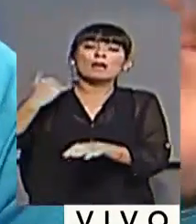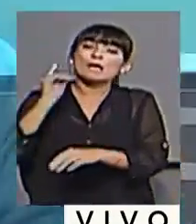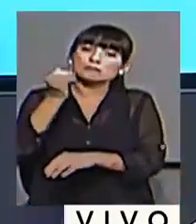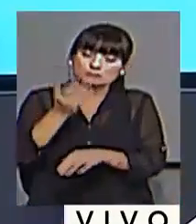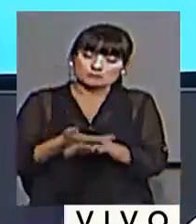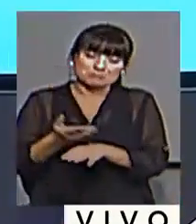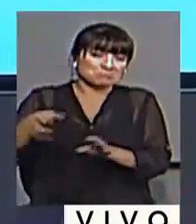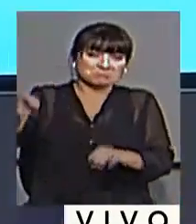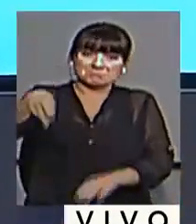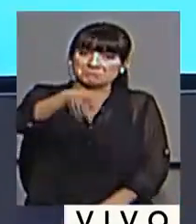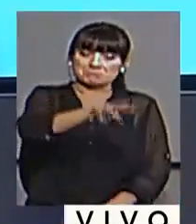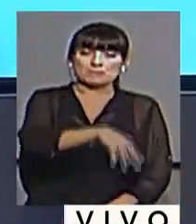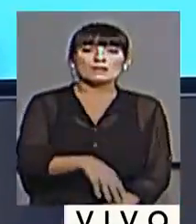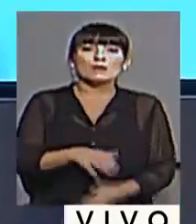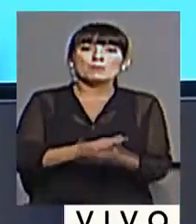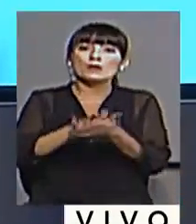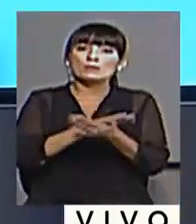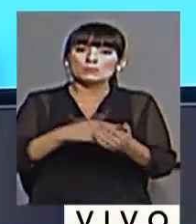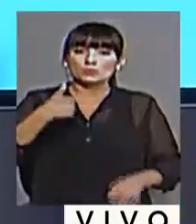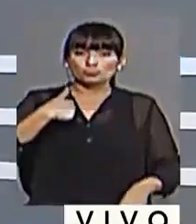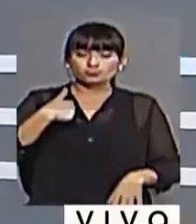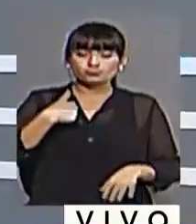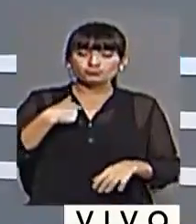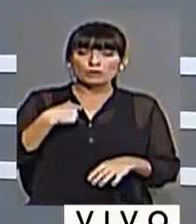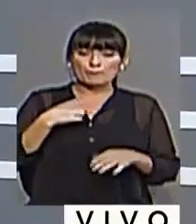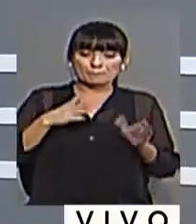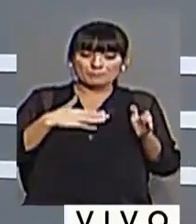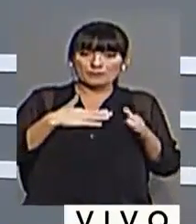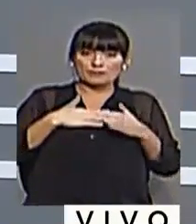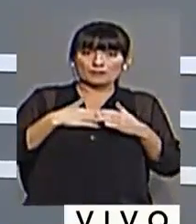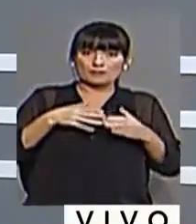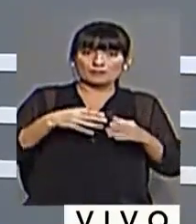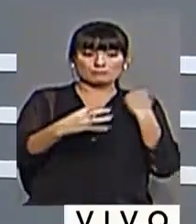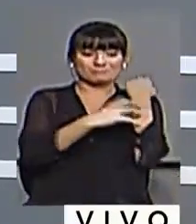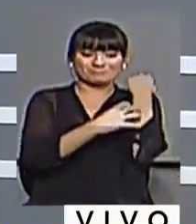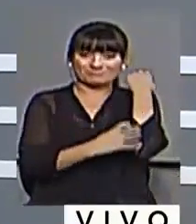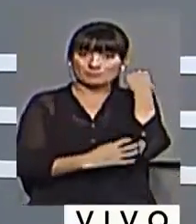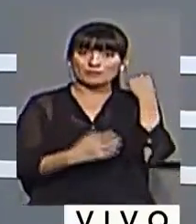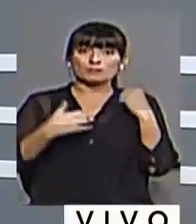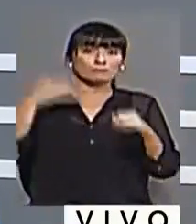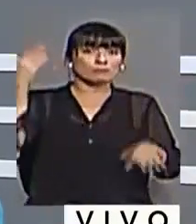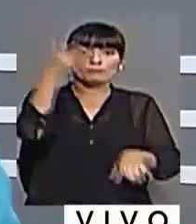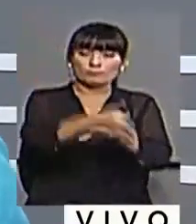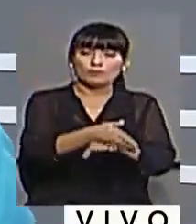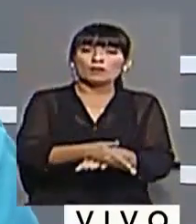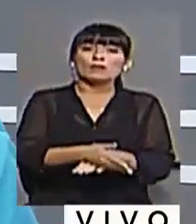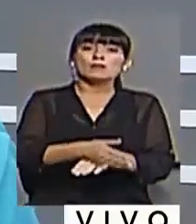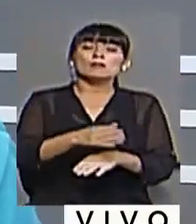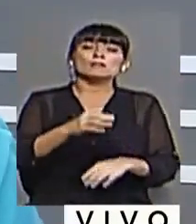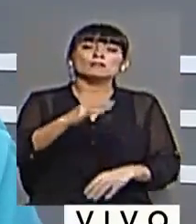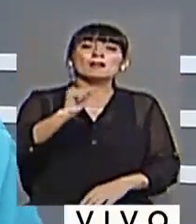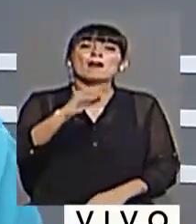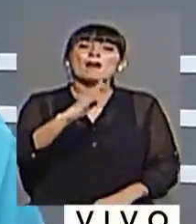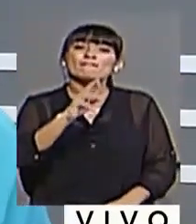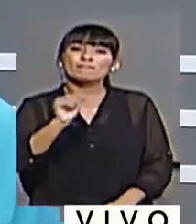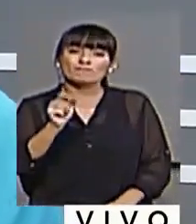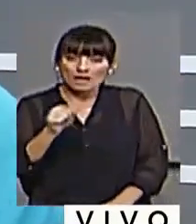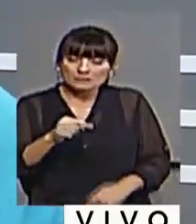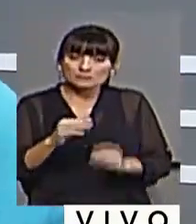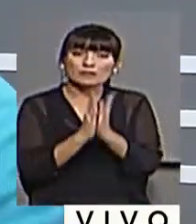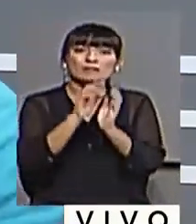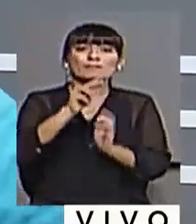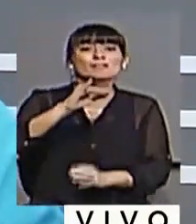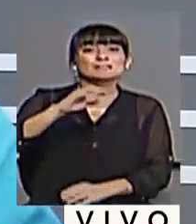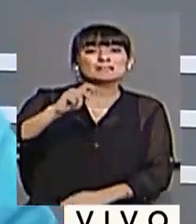Mira, yo vengo de mi distrito, me tengo que volver a mi distrito. En Las Cabras, en Peumo, en San Vicente. El único mensaje permanente,